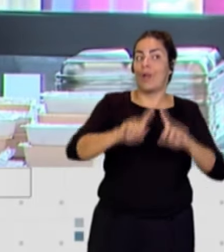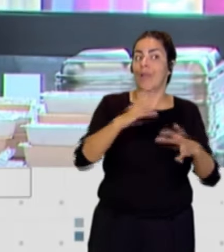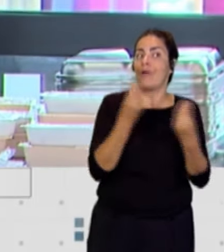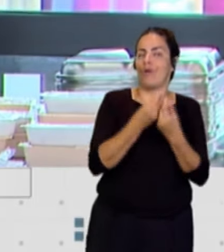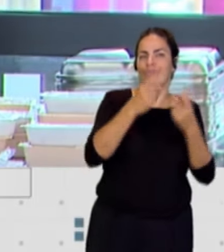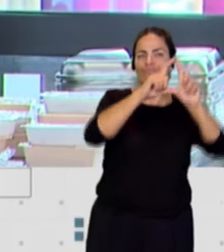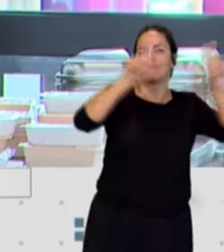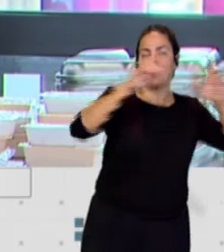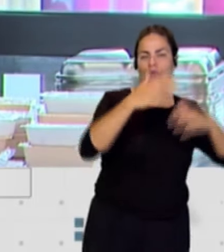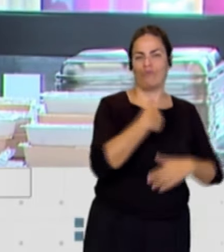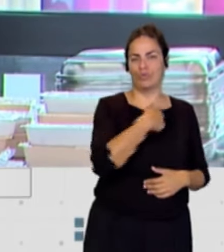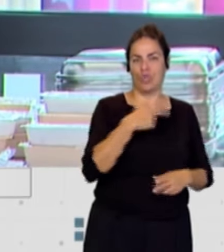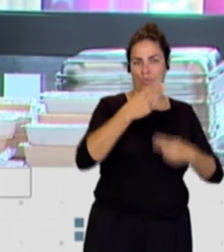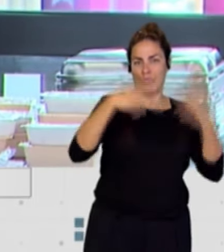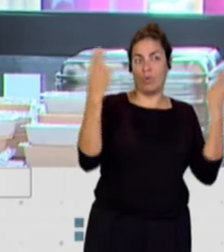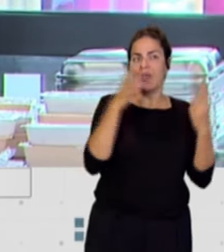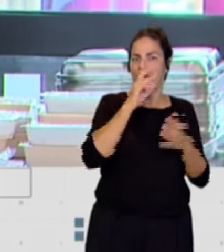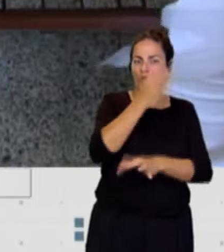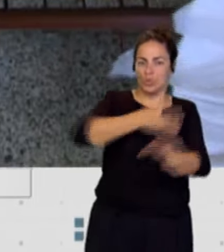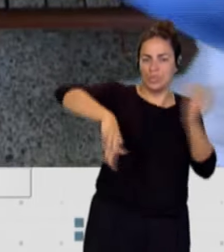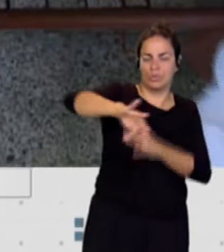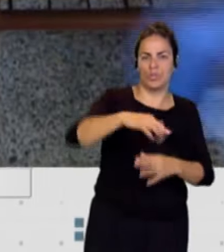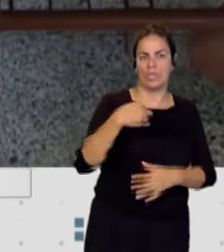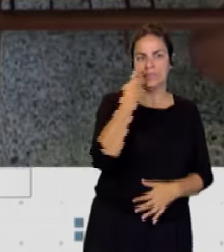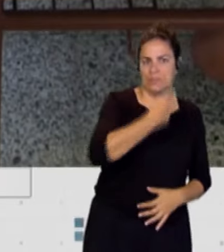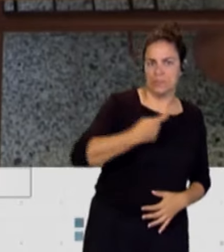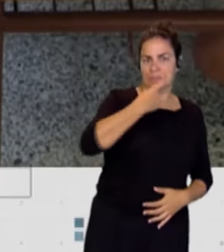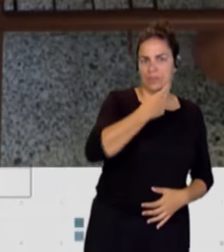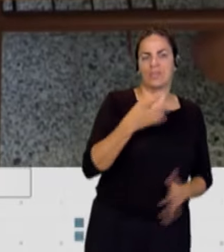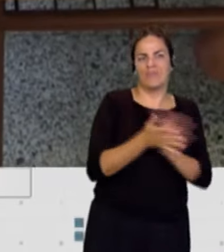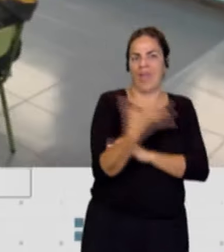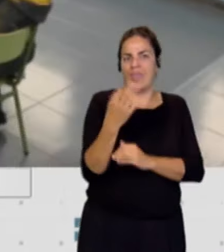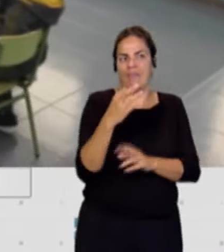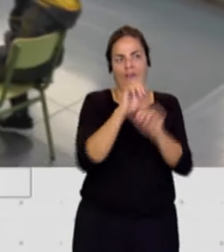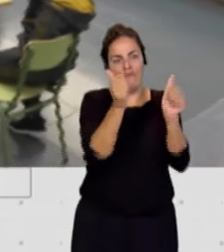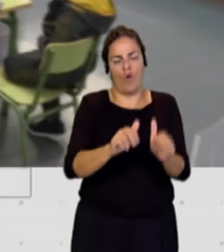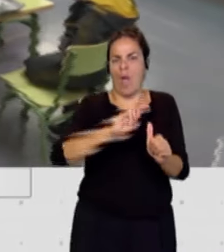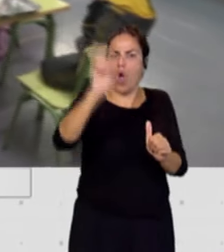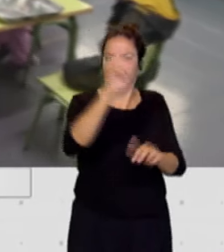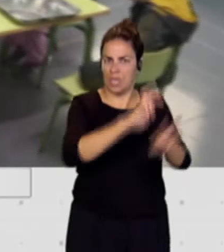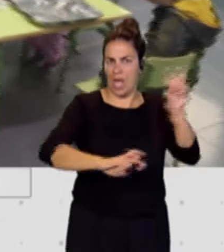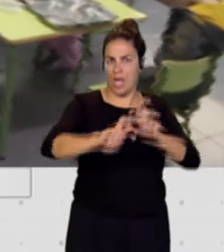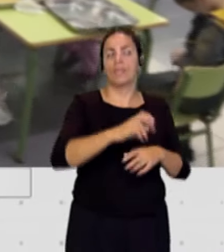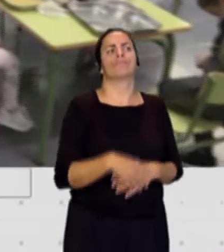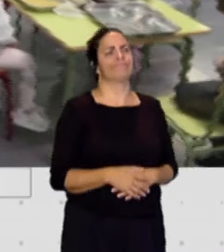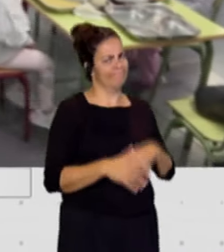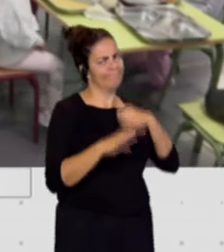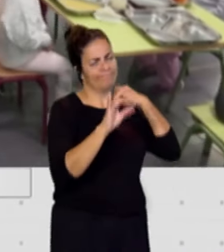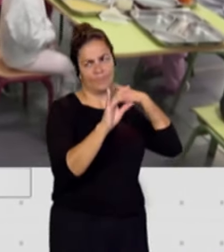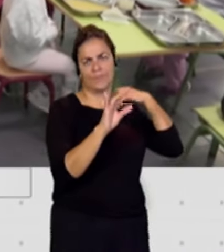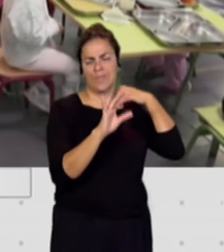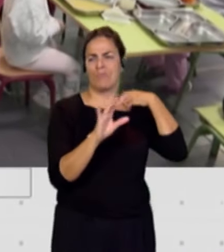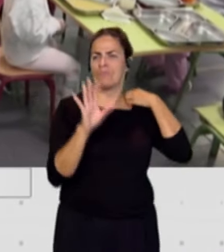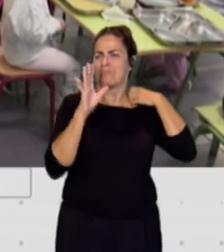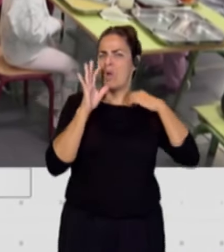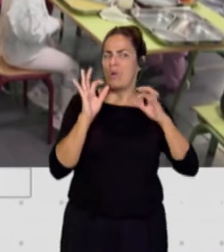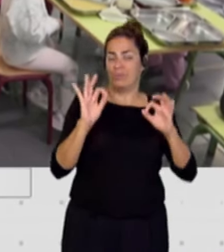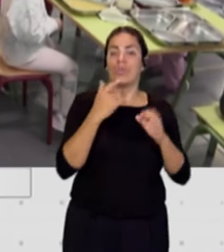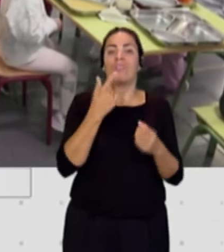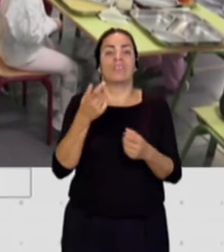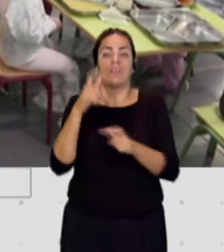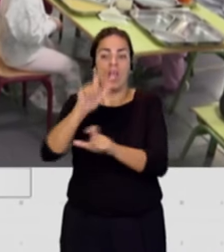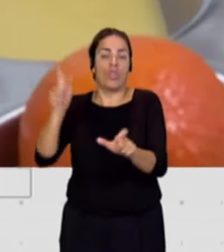sustituciones hay que buscar alguna fórmula yo creo que sí porque yo la verdad que estaba pensando cuando estaba diciendo Precisamente en el tema de los docentes a